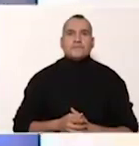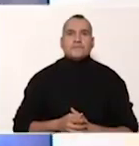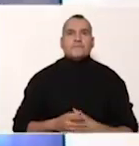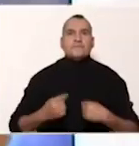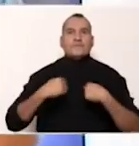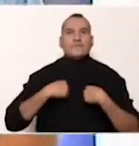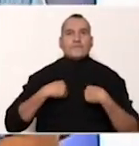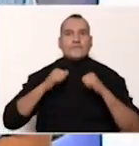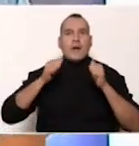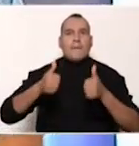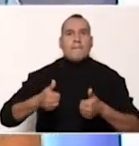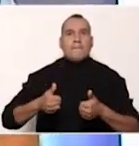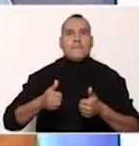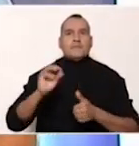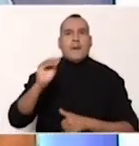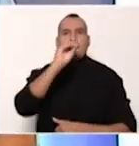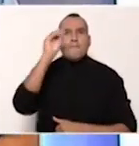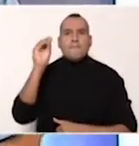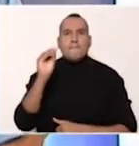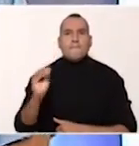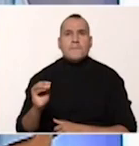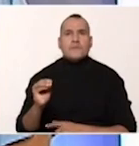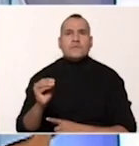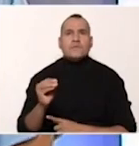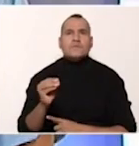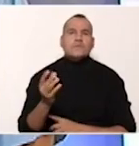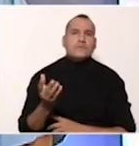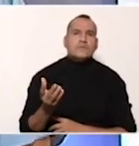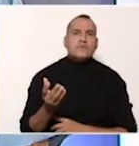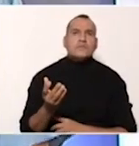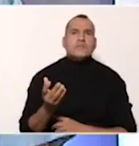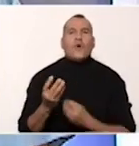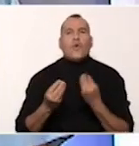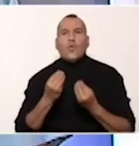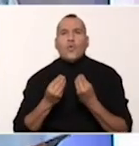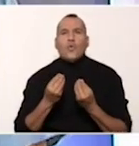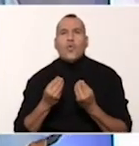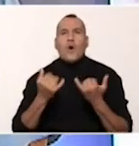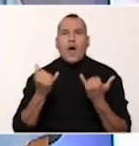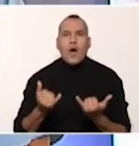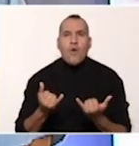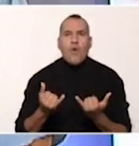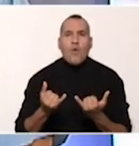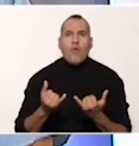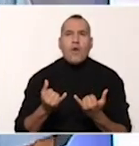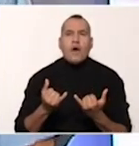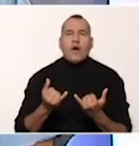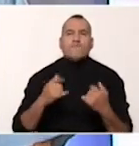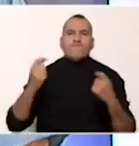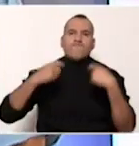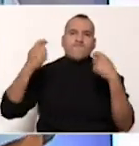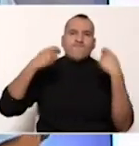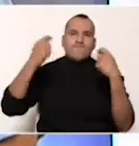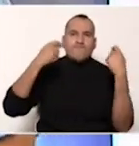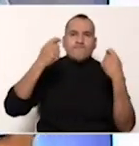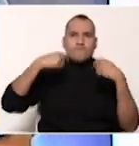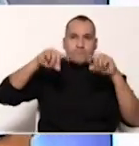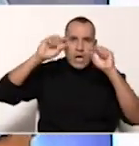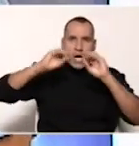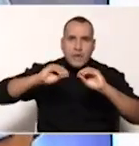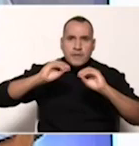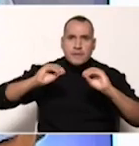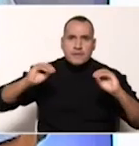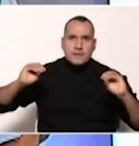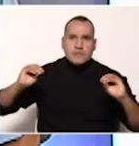Yo quisiera comenzar con una pregunta. ¿Cuáles son los medios de difusión con que contamos actualmente para la enseñanza-aprendizaje de